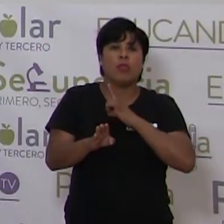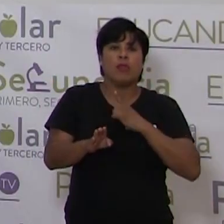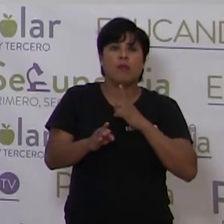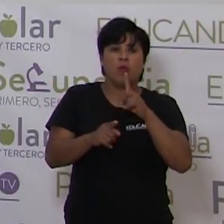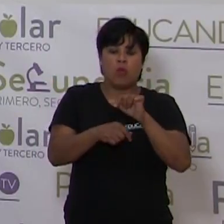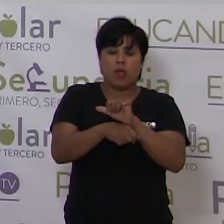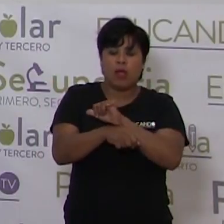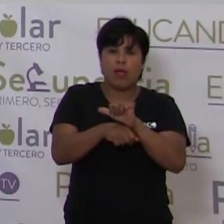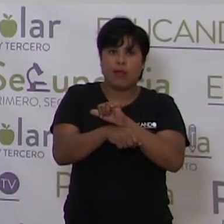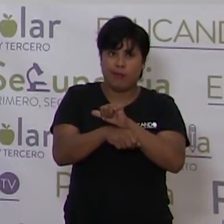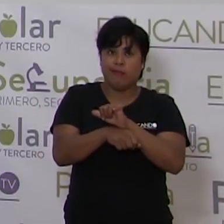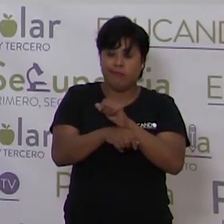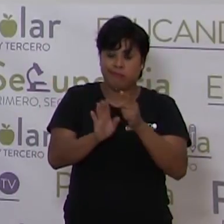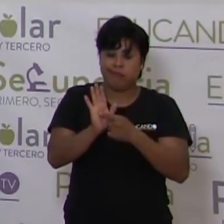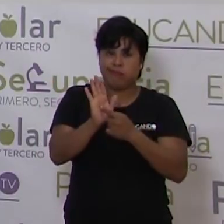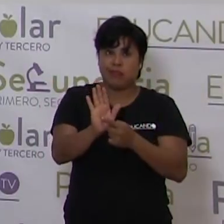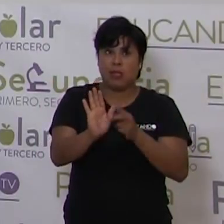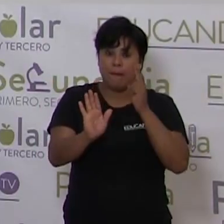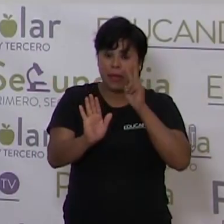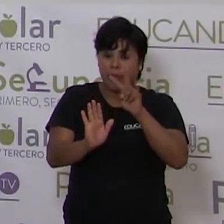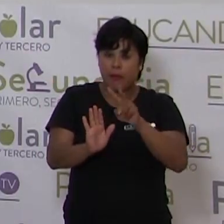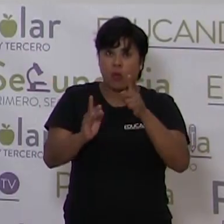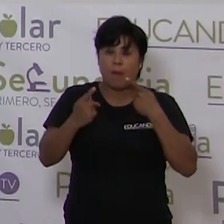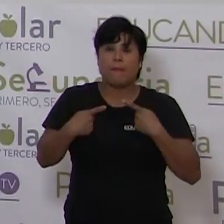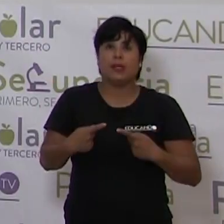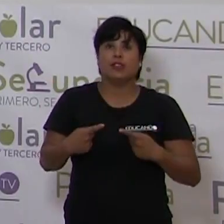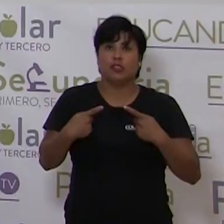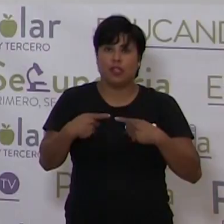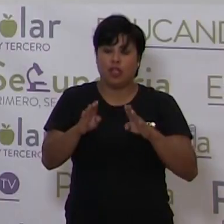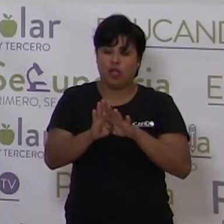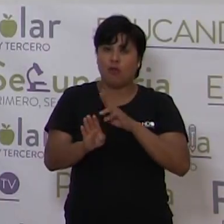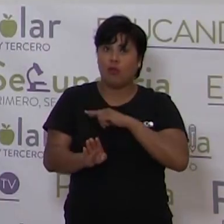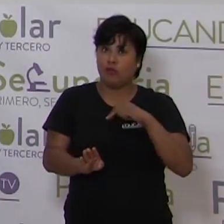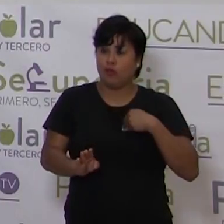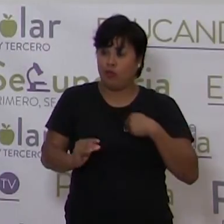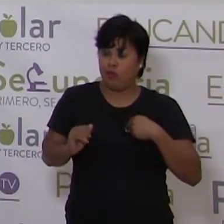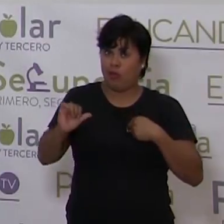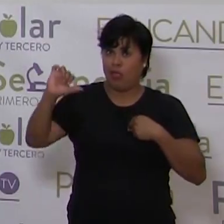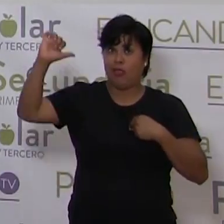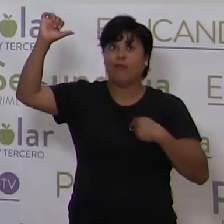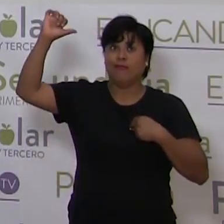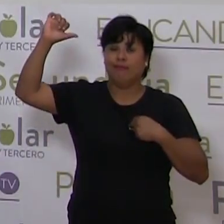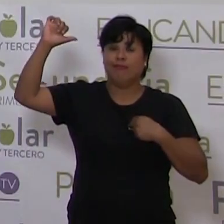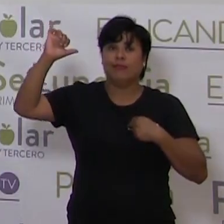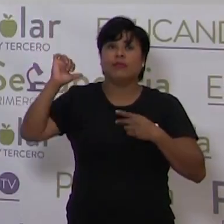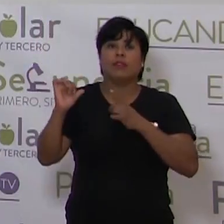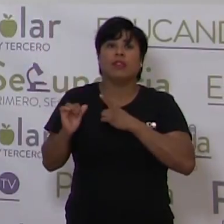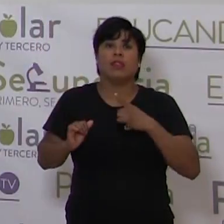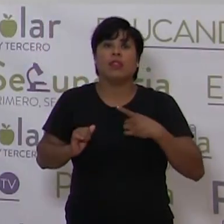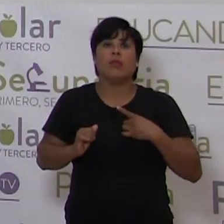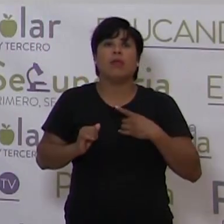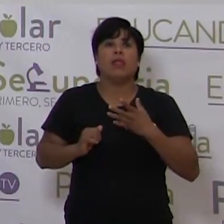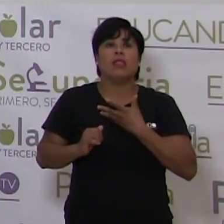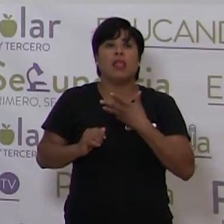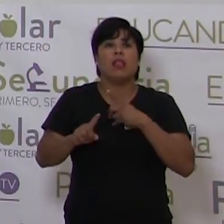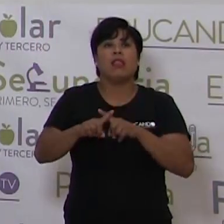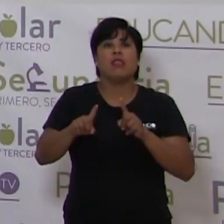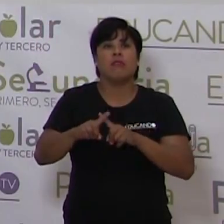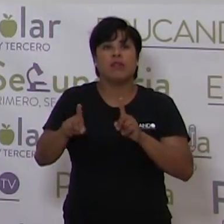físico estándar para personas como de nuestra altura, tiene diferentes